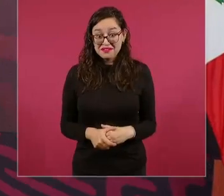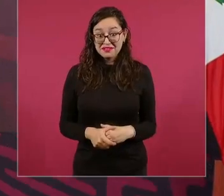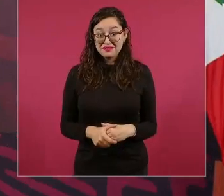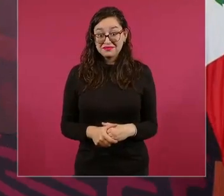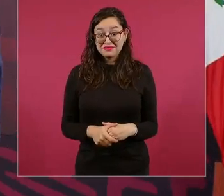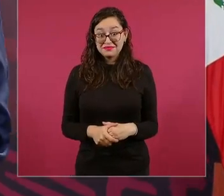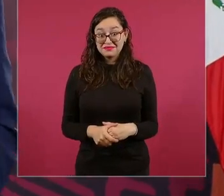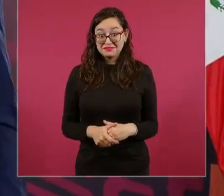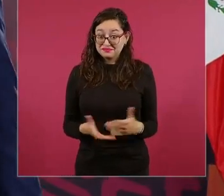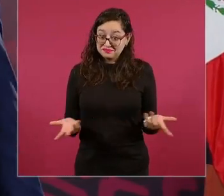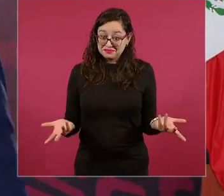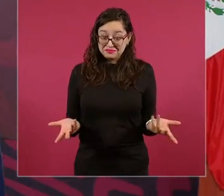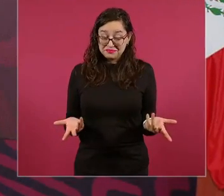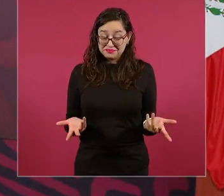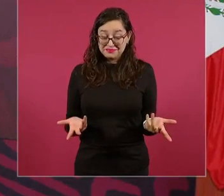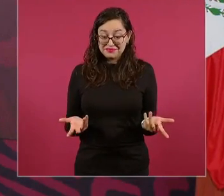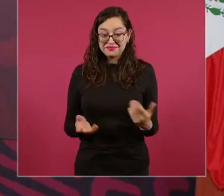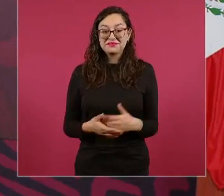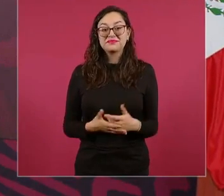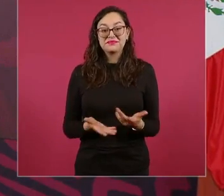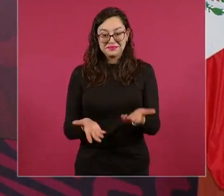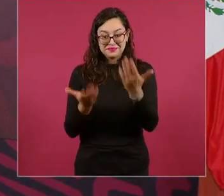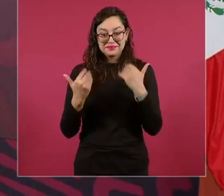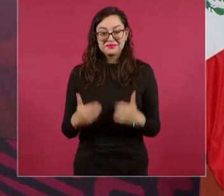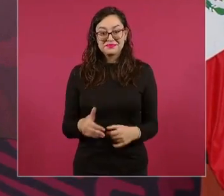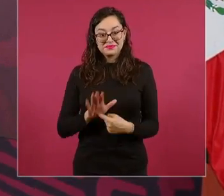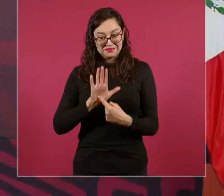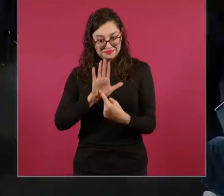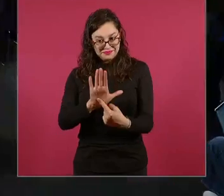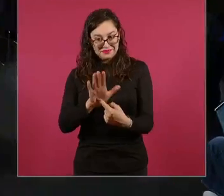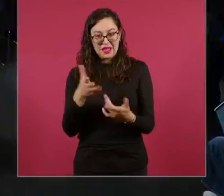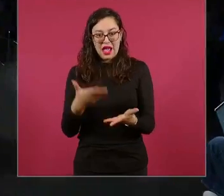Más claro, pero bueno. Vamos a la actualidad.